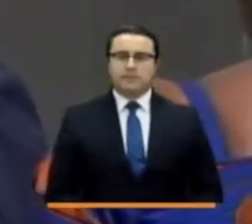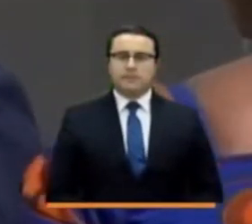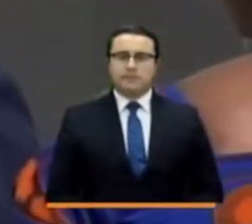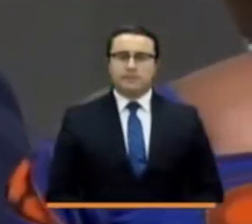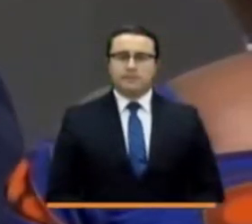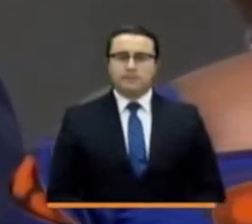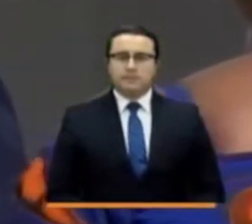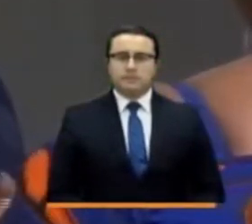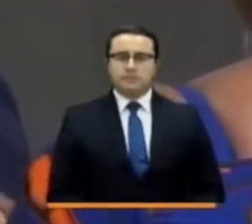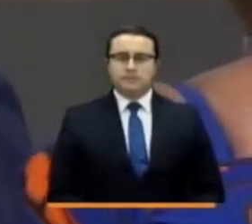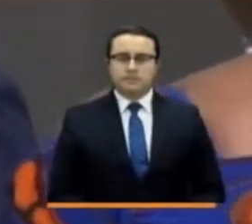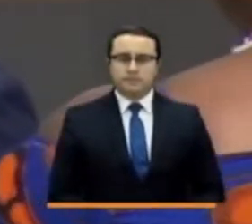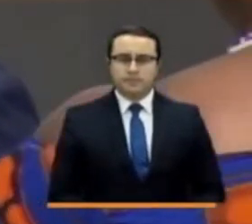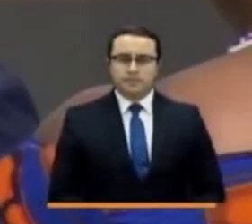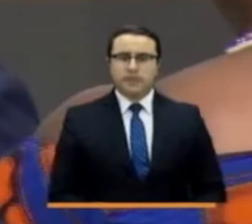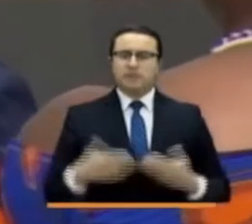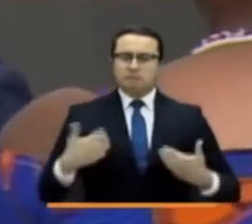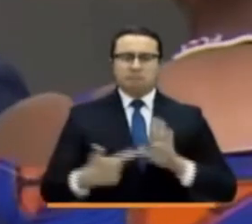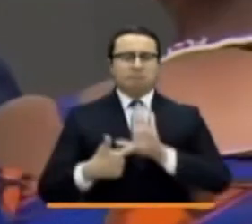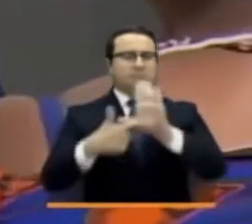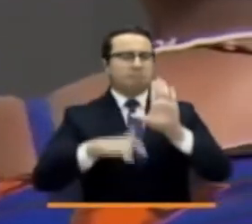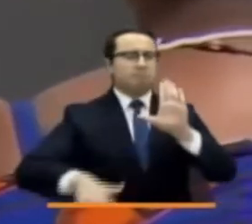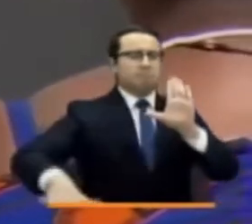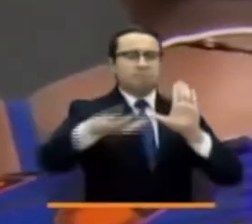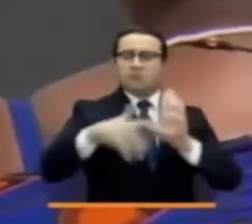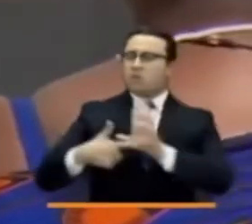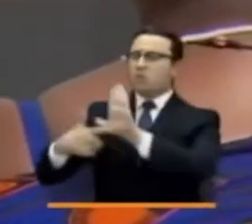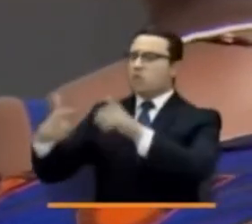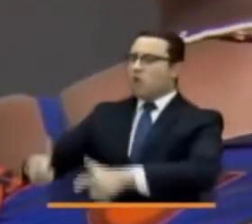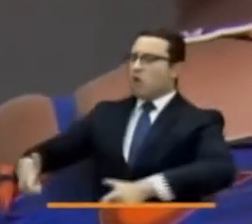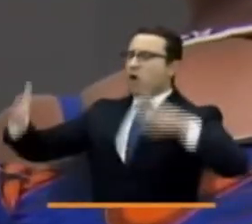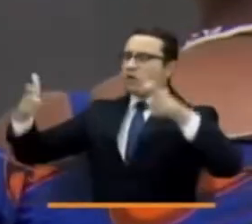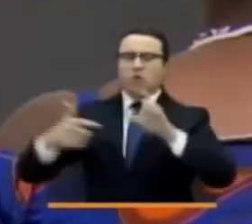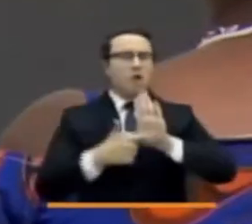Ante el pueblo, ante el Congreso, ante el Estado.